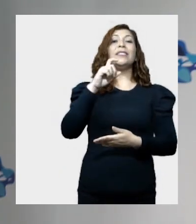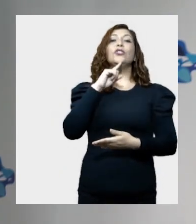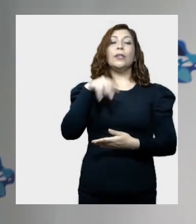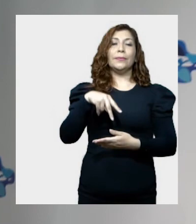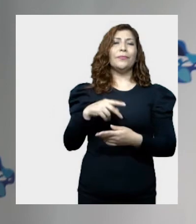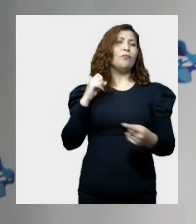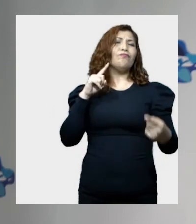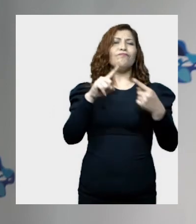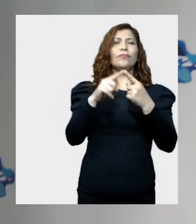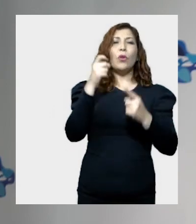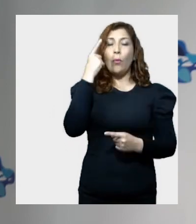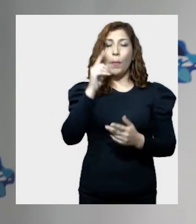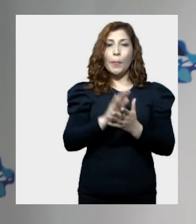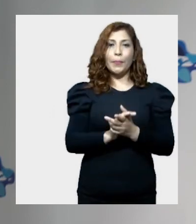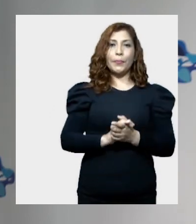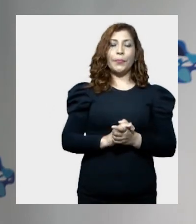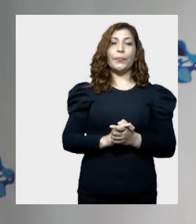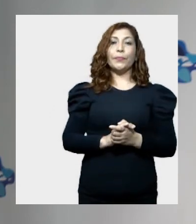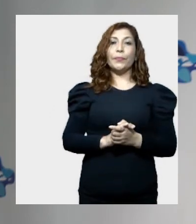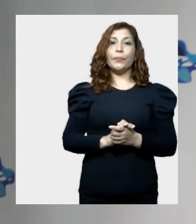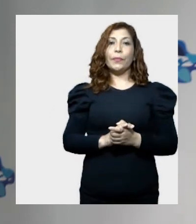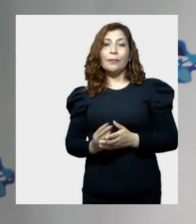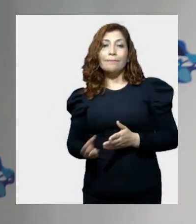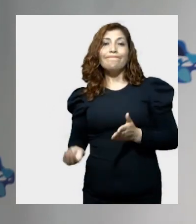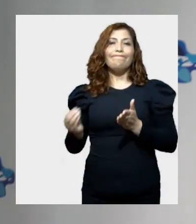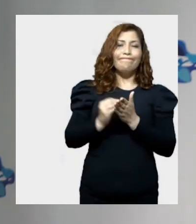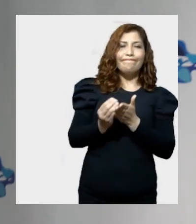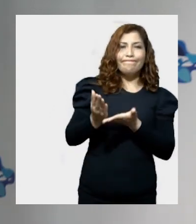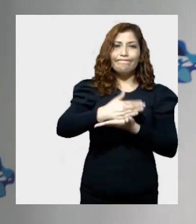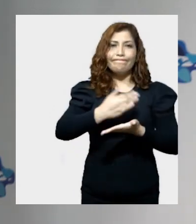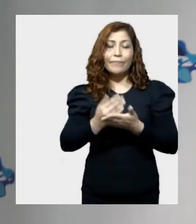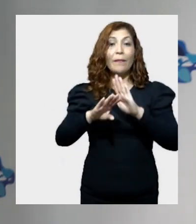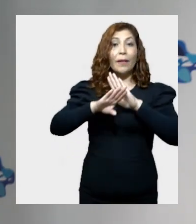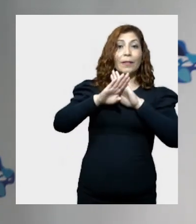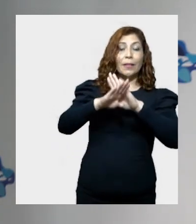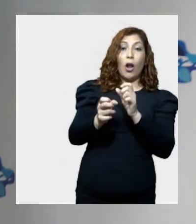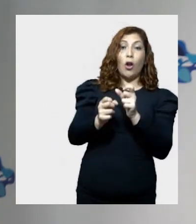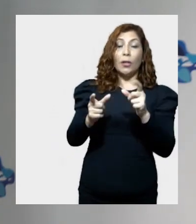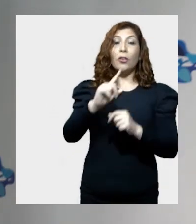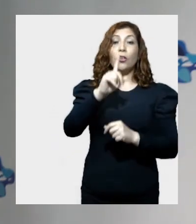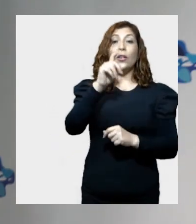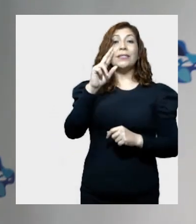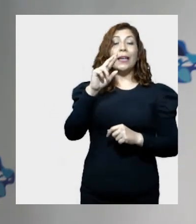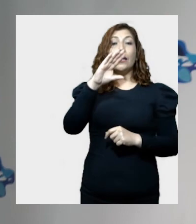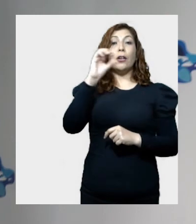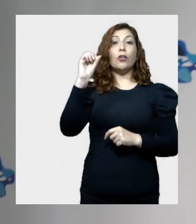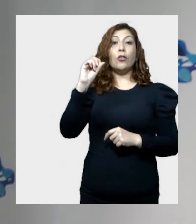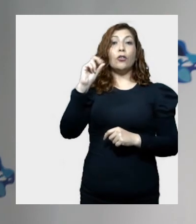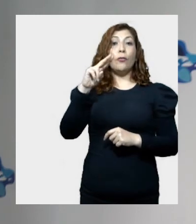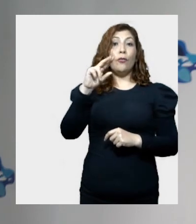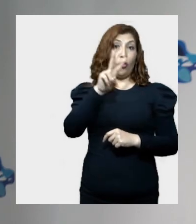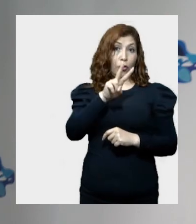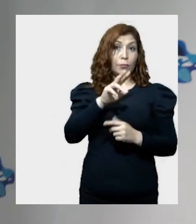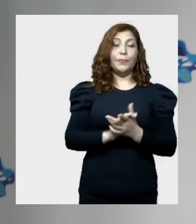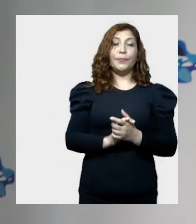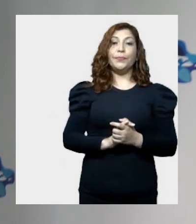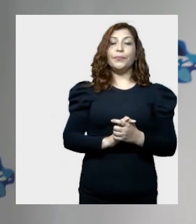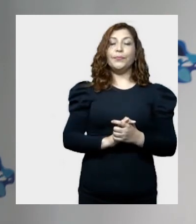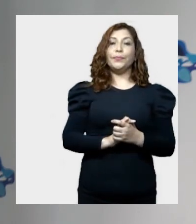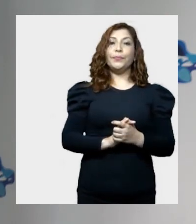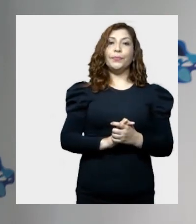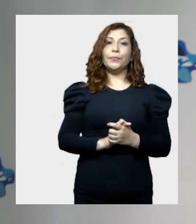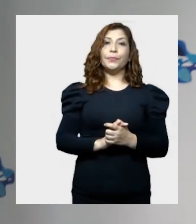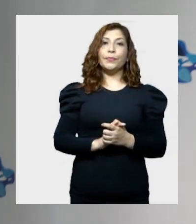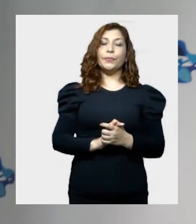cuyo objetivo fue el de implementar las medidas de prevención por contagio del SARS-CoV-2, el cual